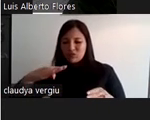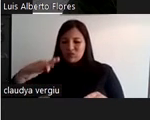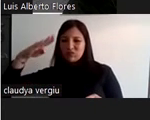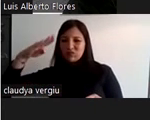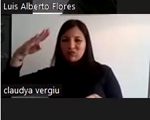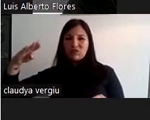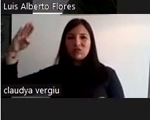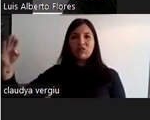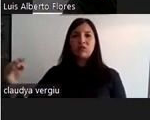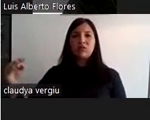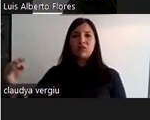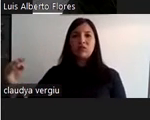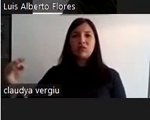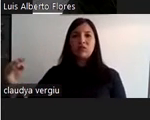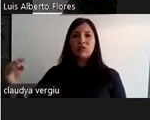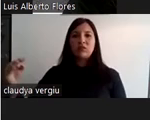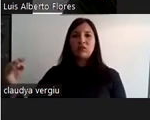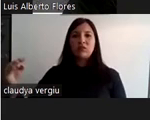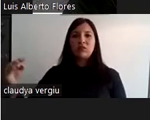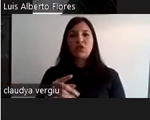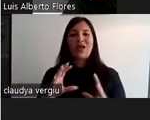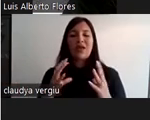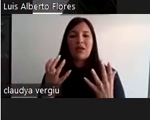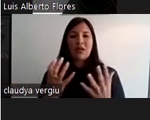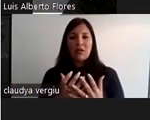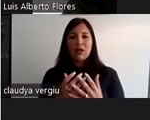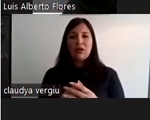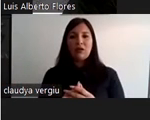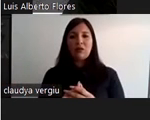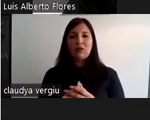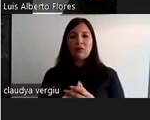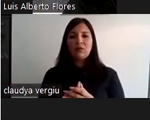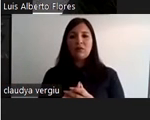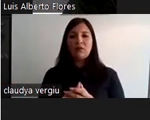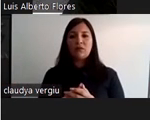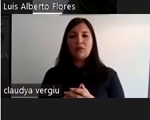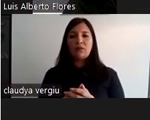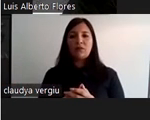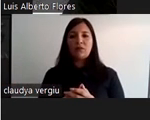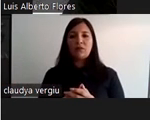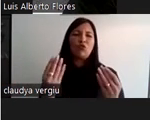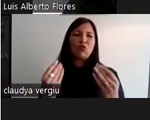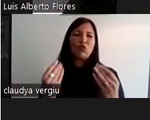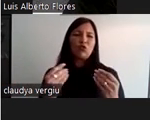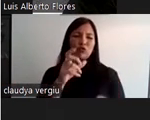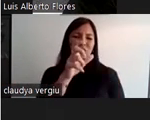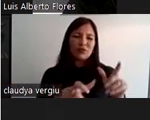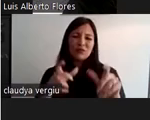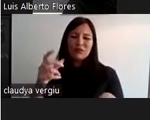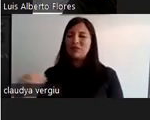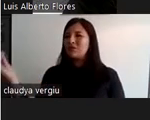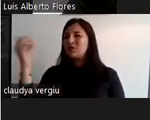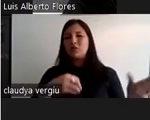que se pueda dar en el servicio en general el servicio Total que se dé muchas veces como el ese mencionado en anteriores